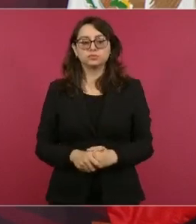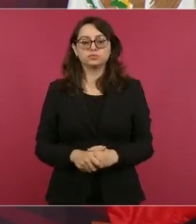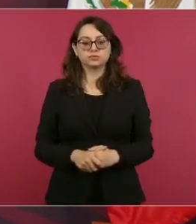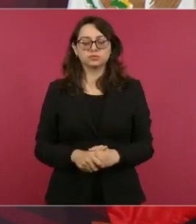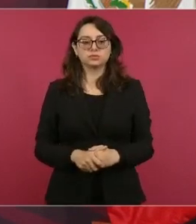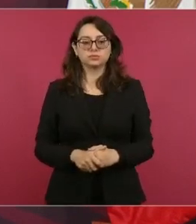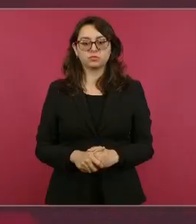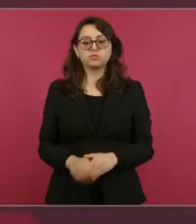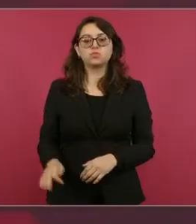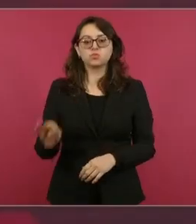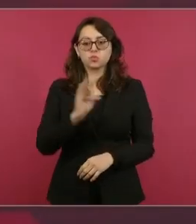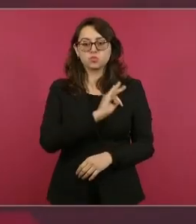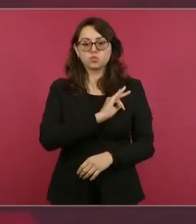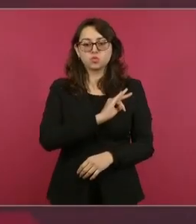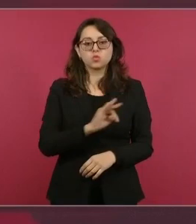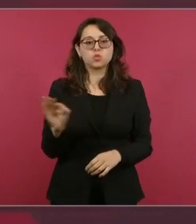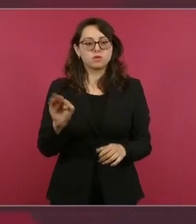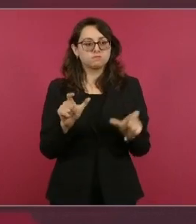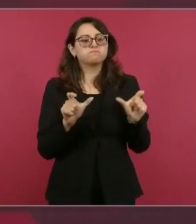Protección, seguridad.